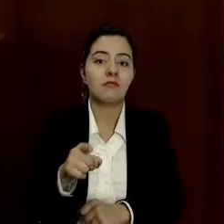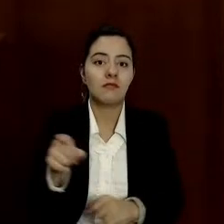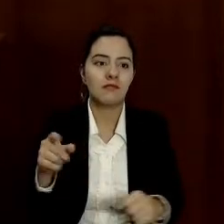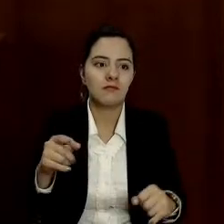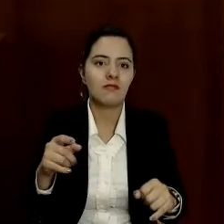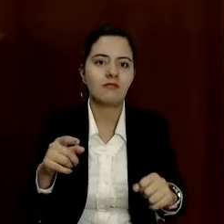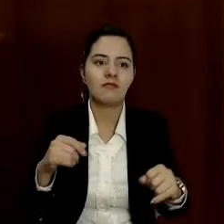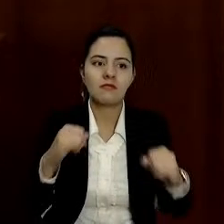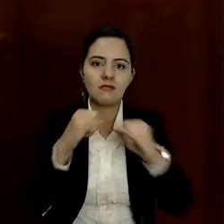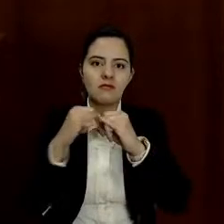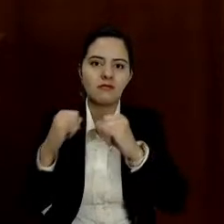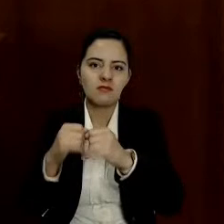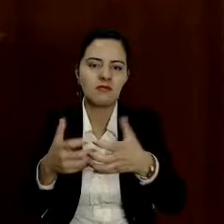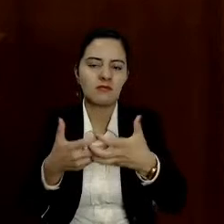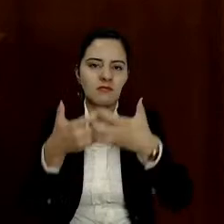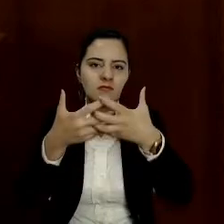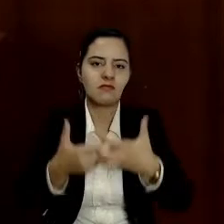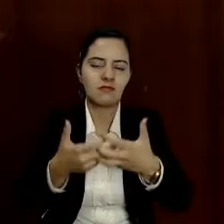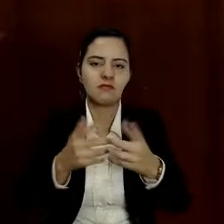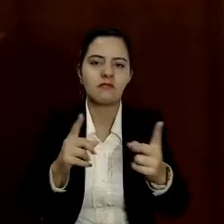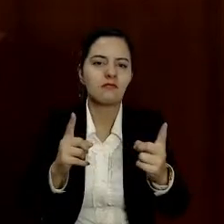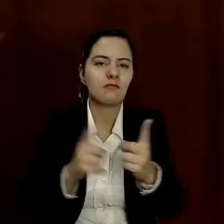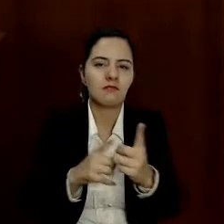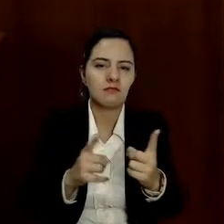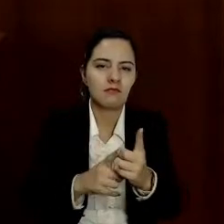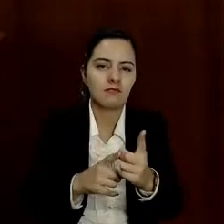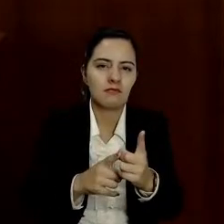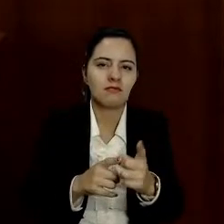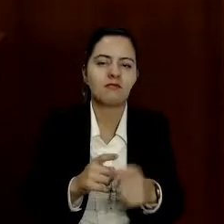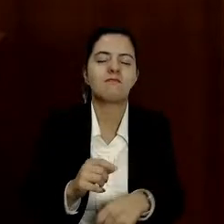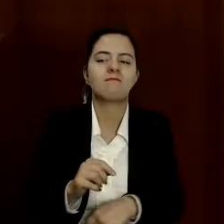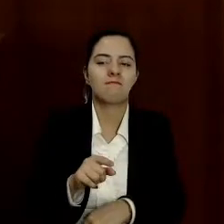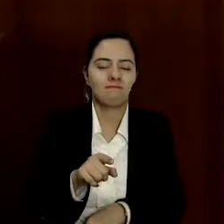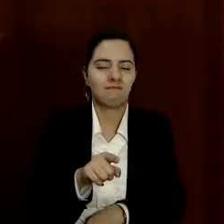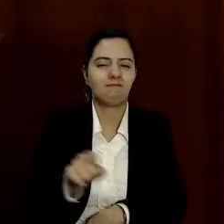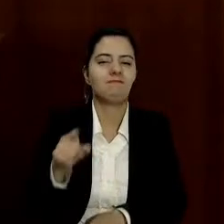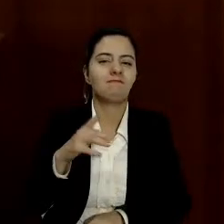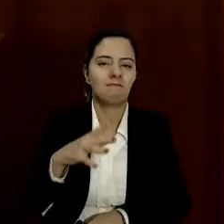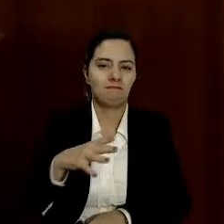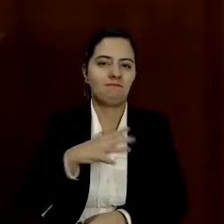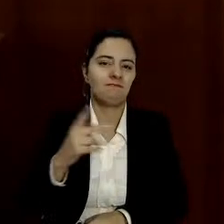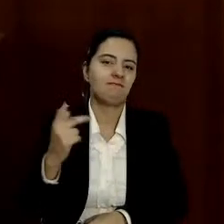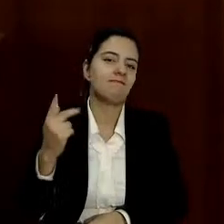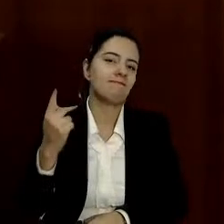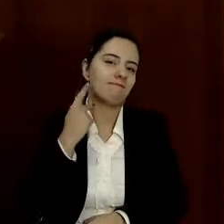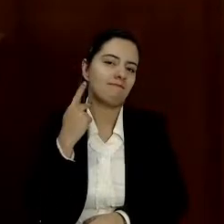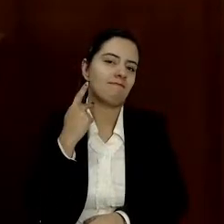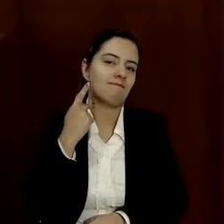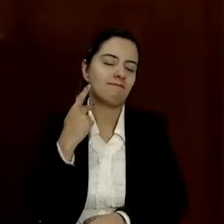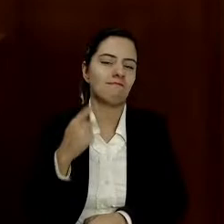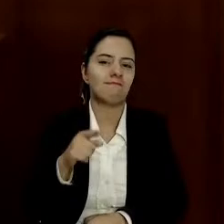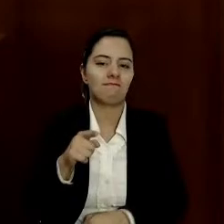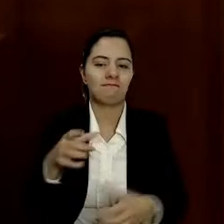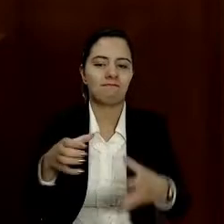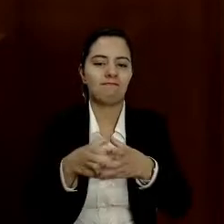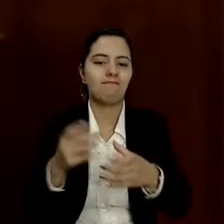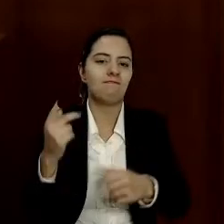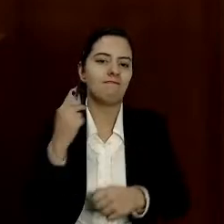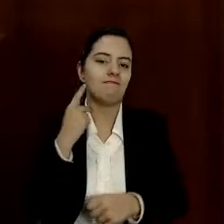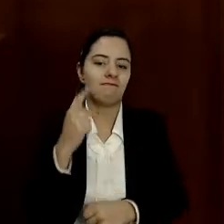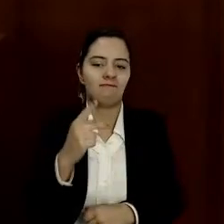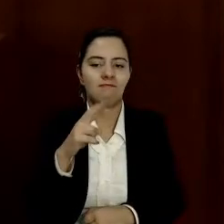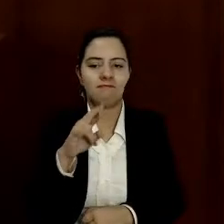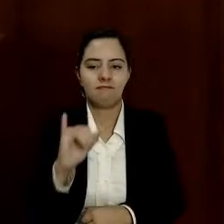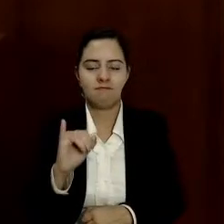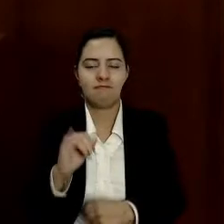mayores desfalcos fueron precisamente donde figuran los políticos mexiquenses del PRI como Banobras. Por